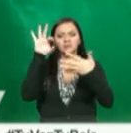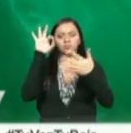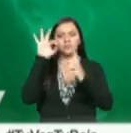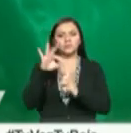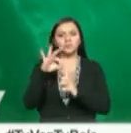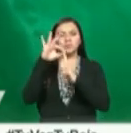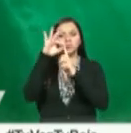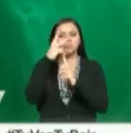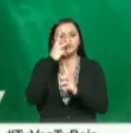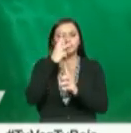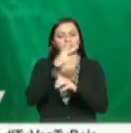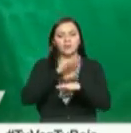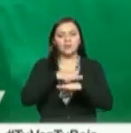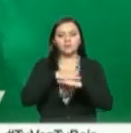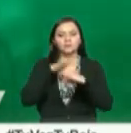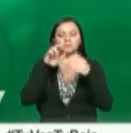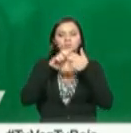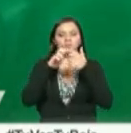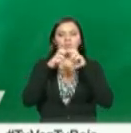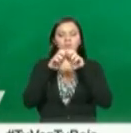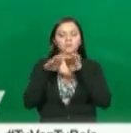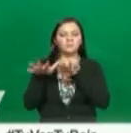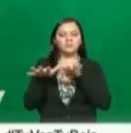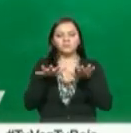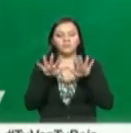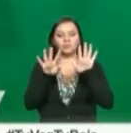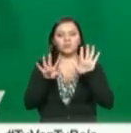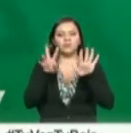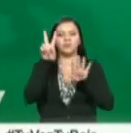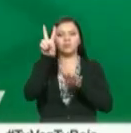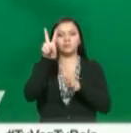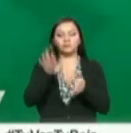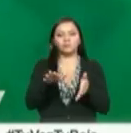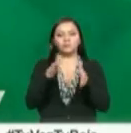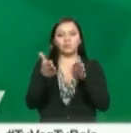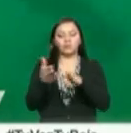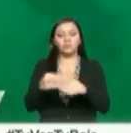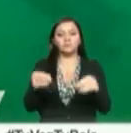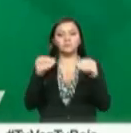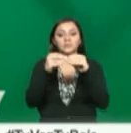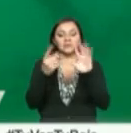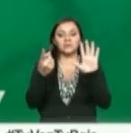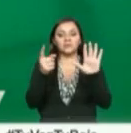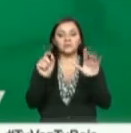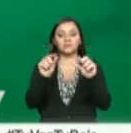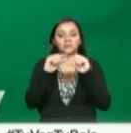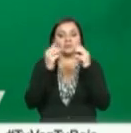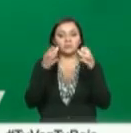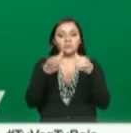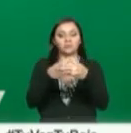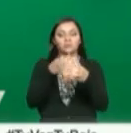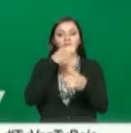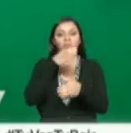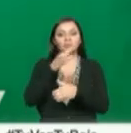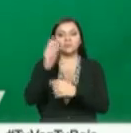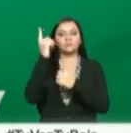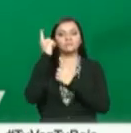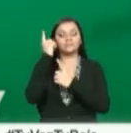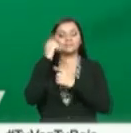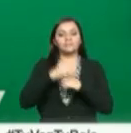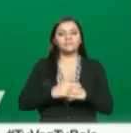para determinar las causas de la catástrofe que dejó 92 muertos, entre los cuales más de 60 miembros del coro del Ejército